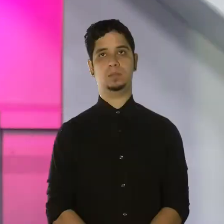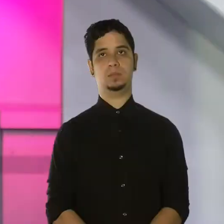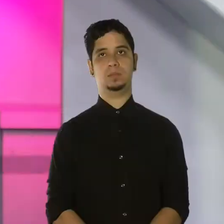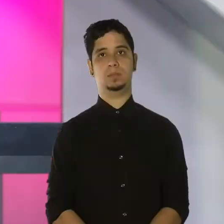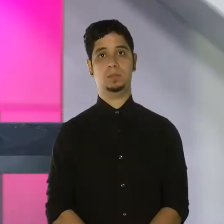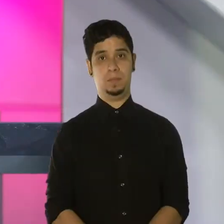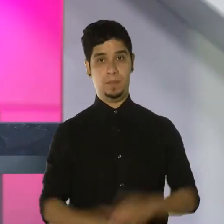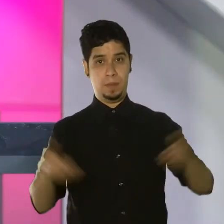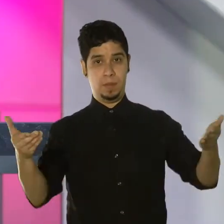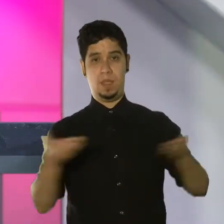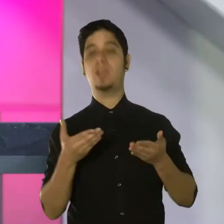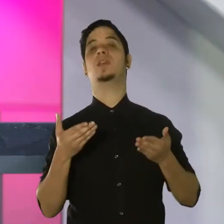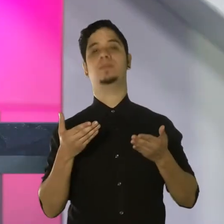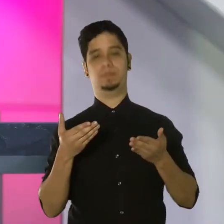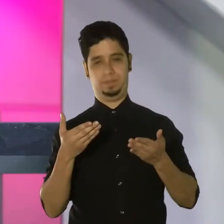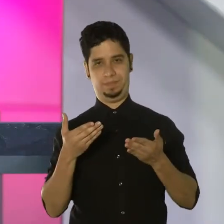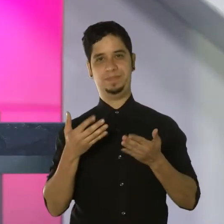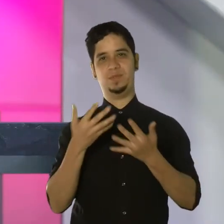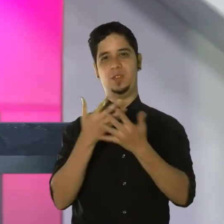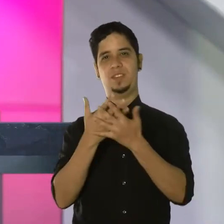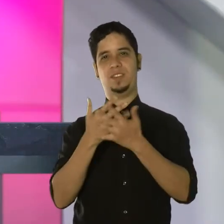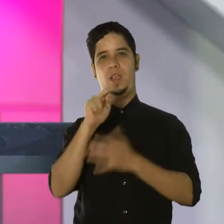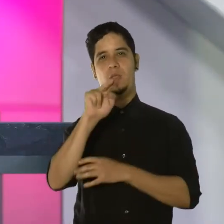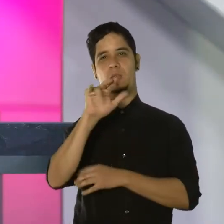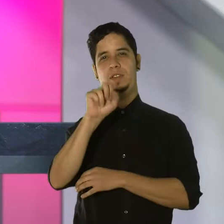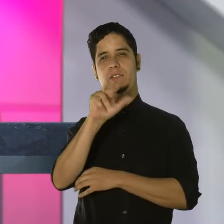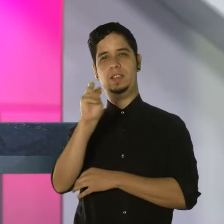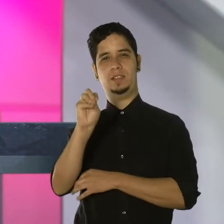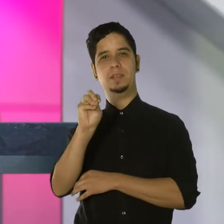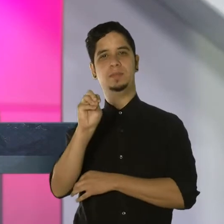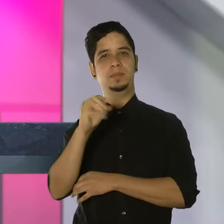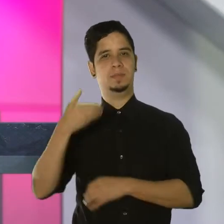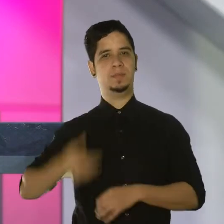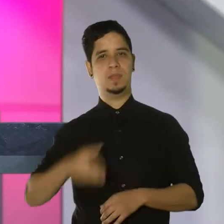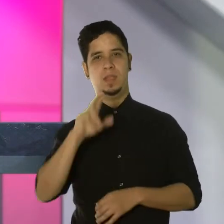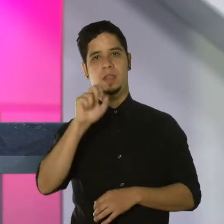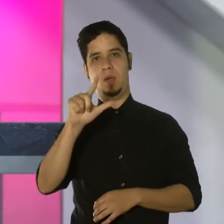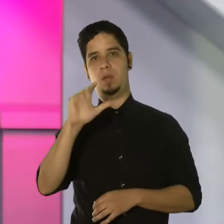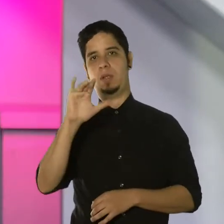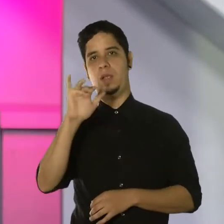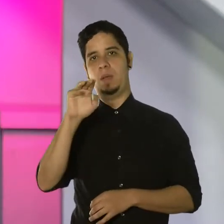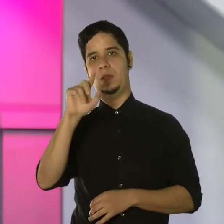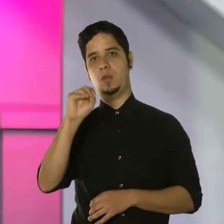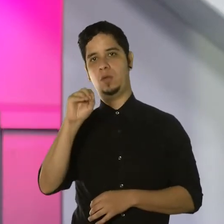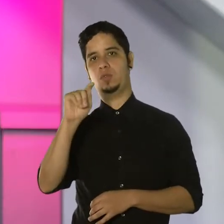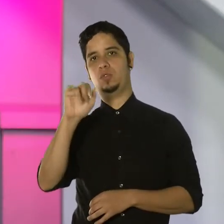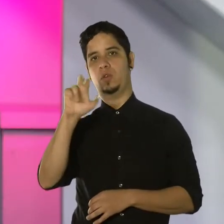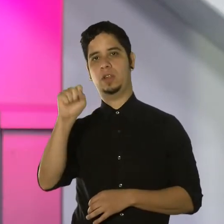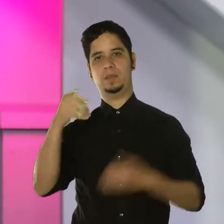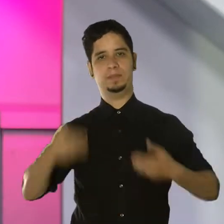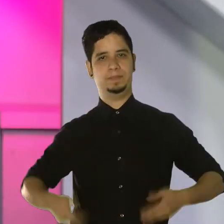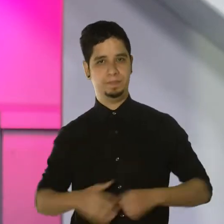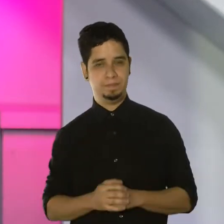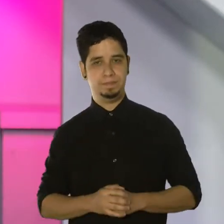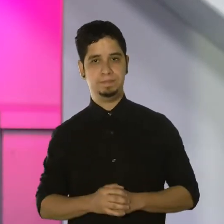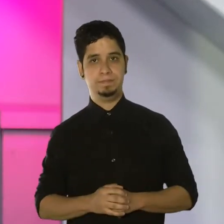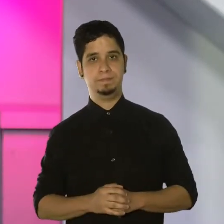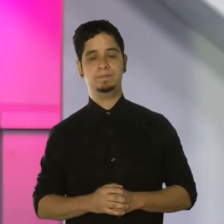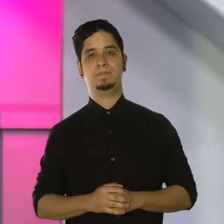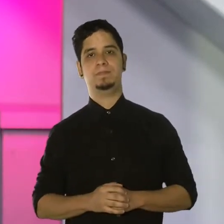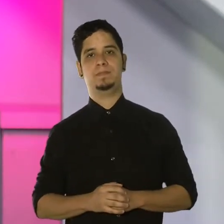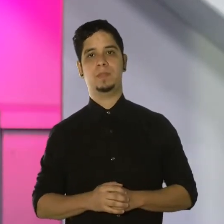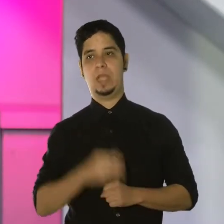Bienvenidos a esta edición especial de Noti6. Les saluda Raúl Camilo Torres. Son muchas las esperanzas que se cifran en el uso de gas licuado